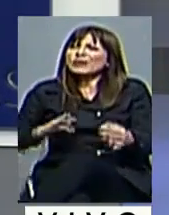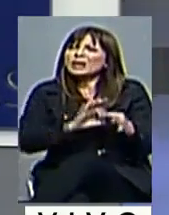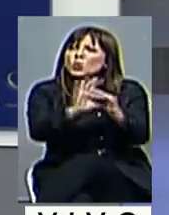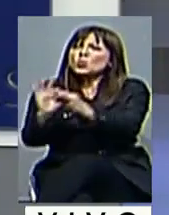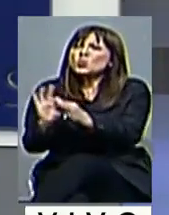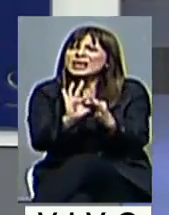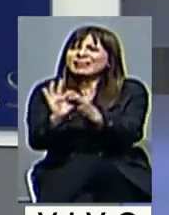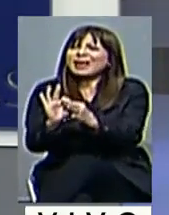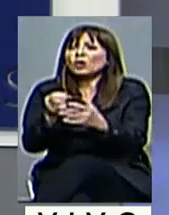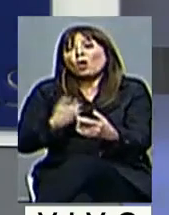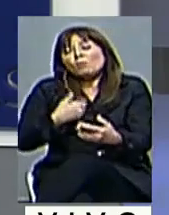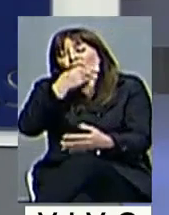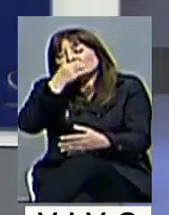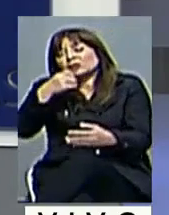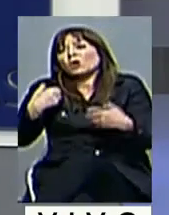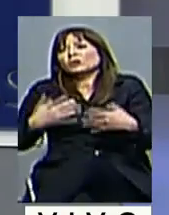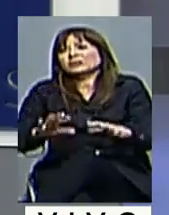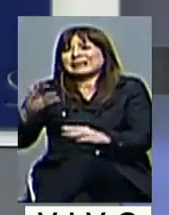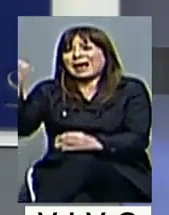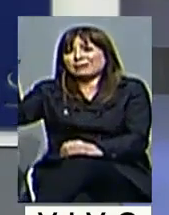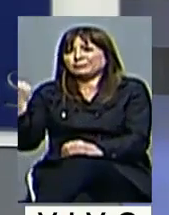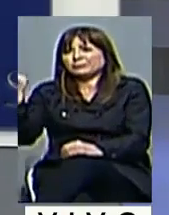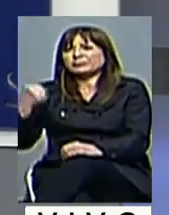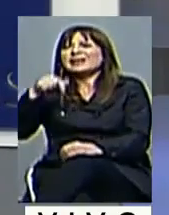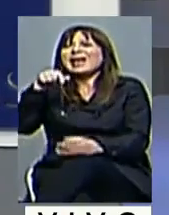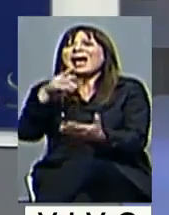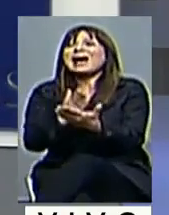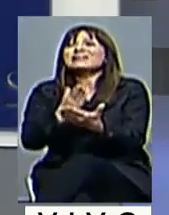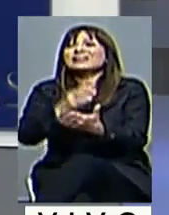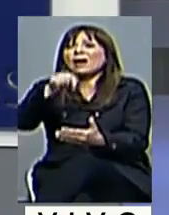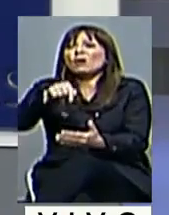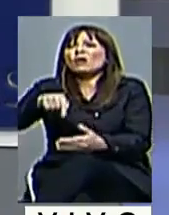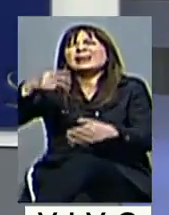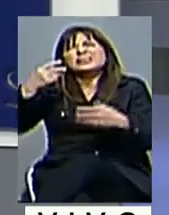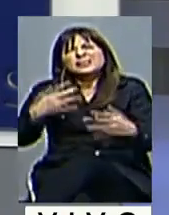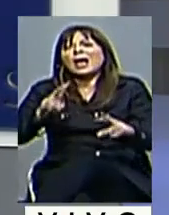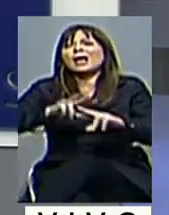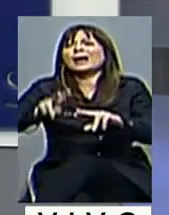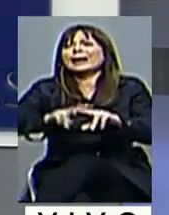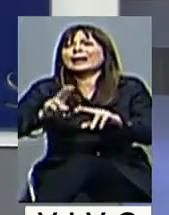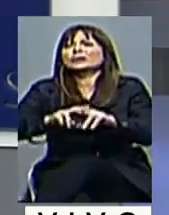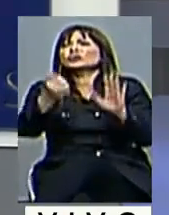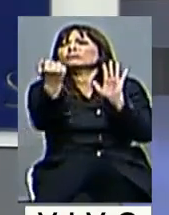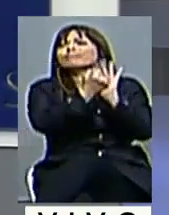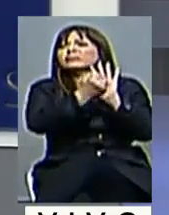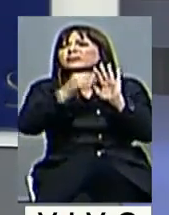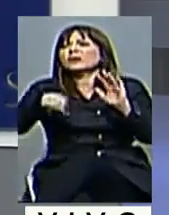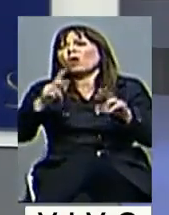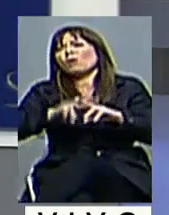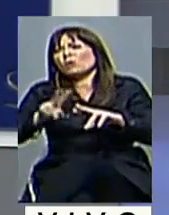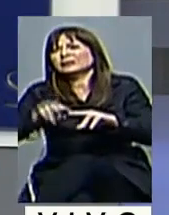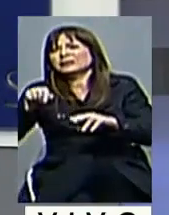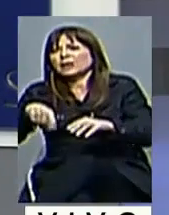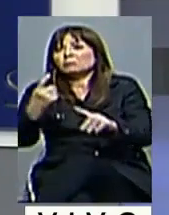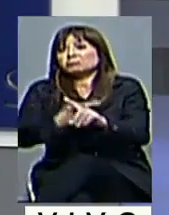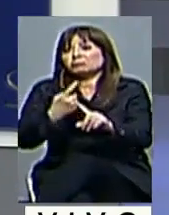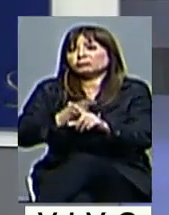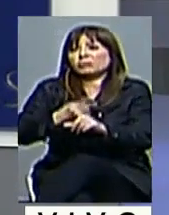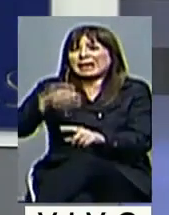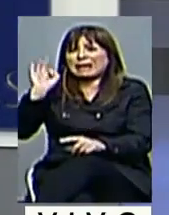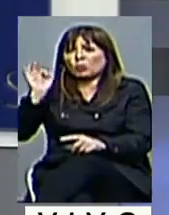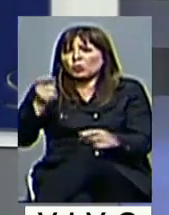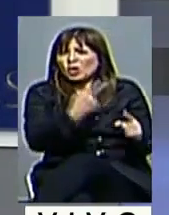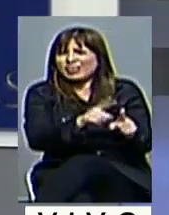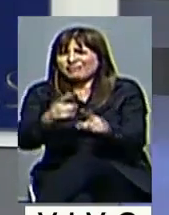como lo ha planteado Sebastián Piñera, y como hasta ahora en las acciones ha ido tratando de simbólicamente concretarlo. Conversábamos en las reuniones que él ha tenido